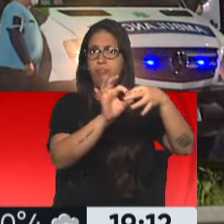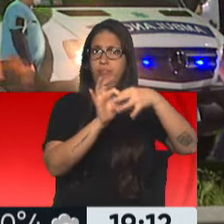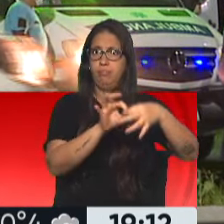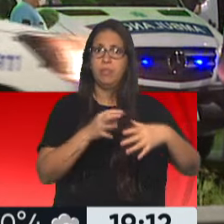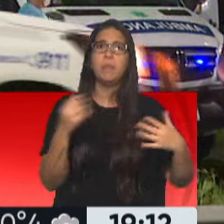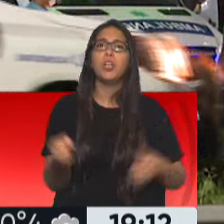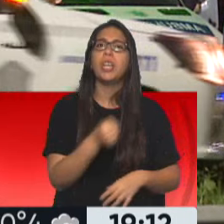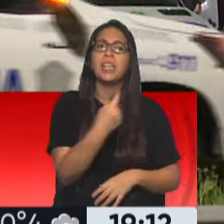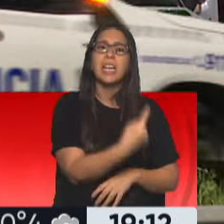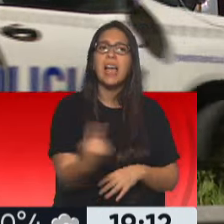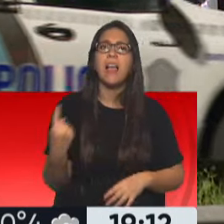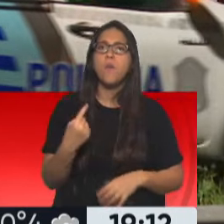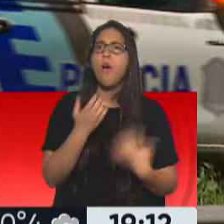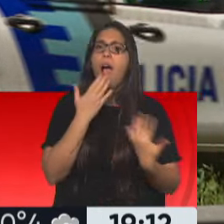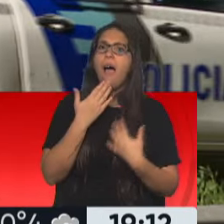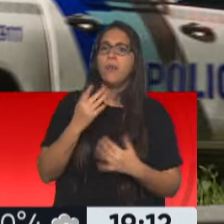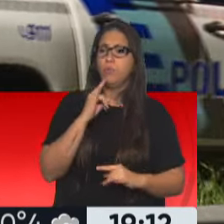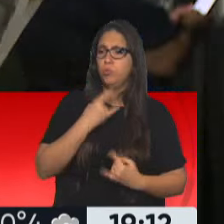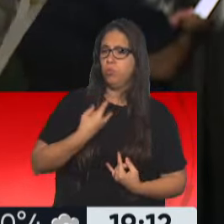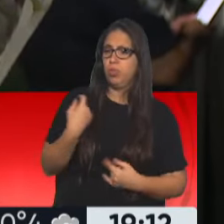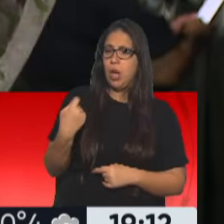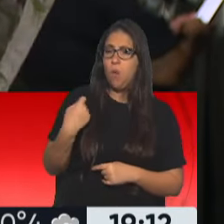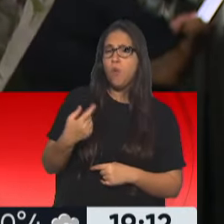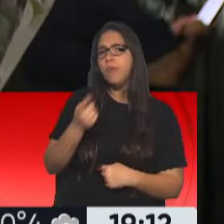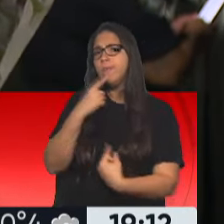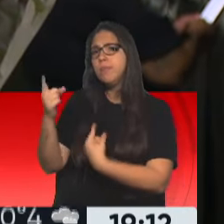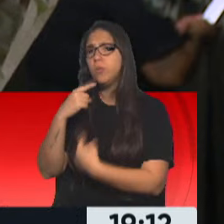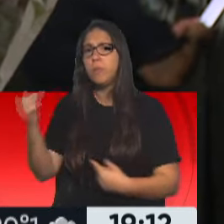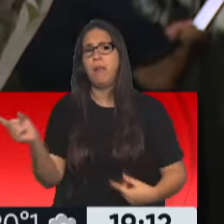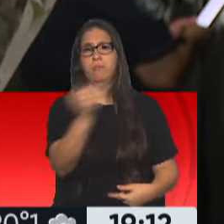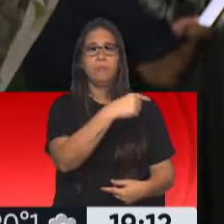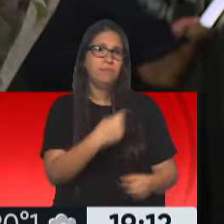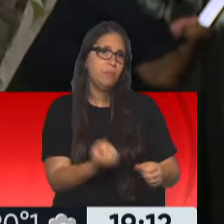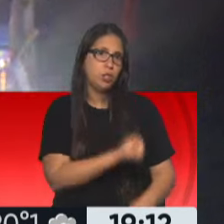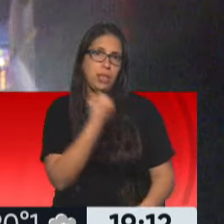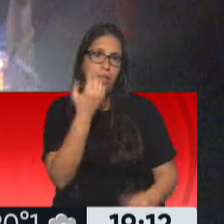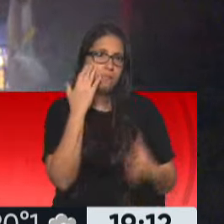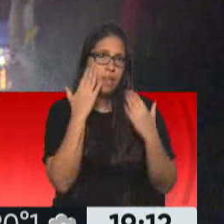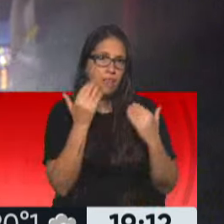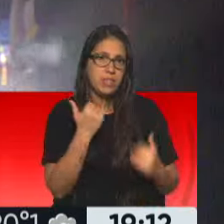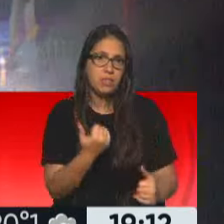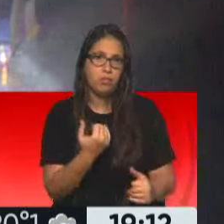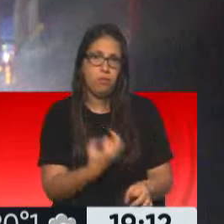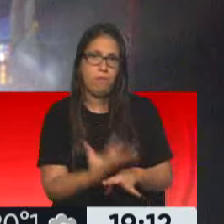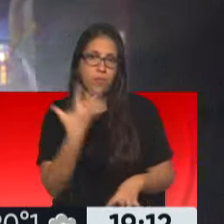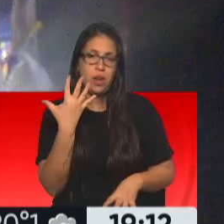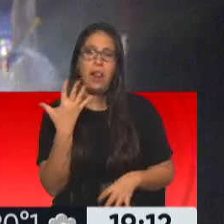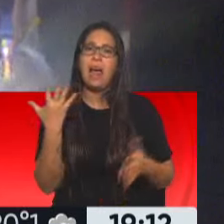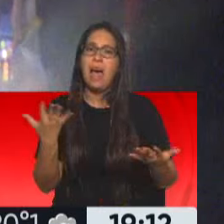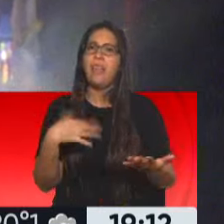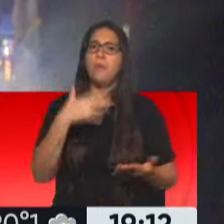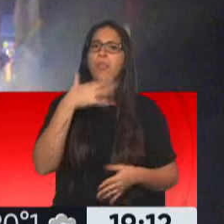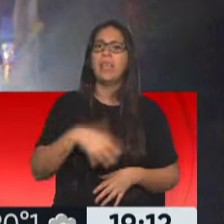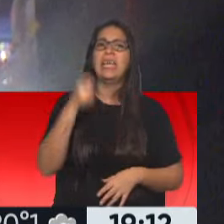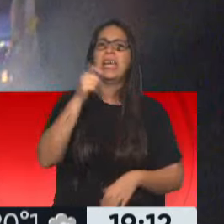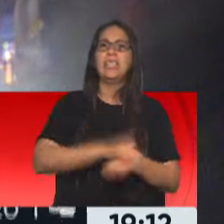cada cliente hable con su productor de seguros. Imagino que van a ser claves las pericias. Completamente. Hay que entender qué empresa fue la